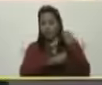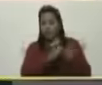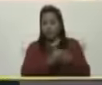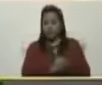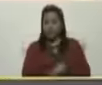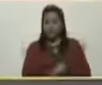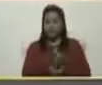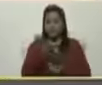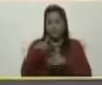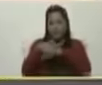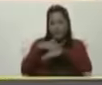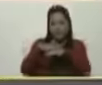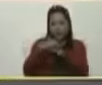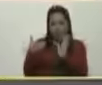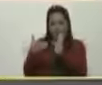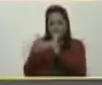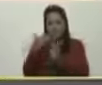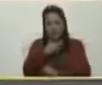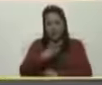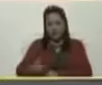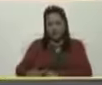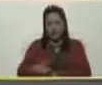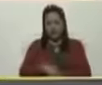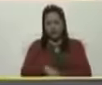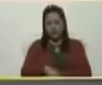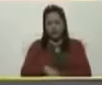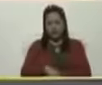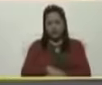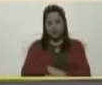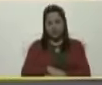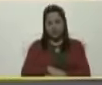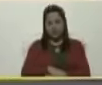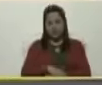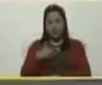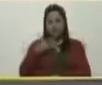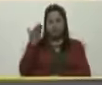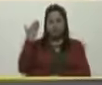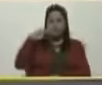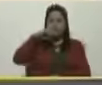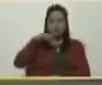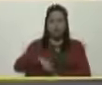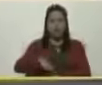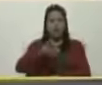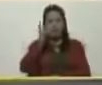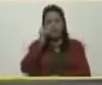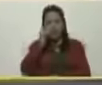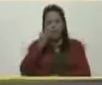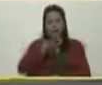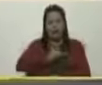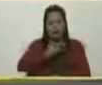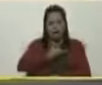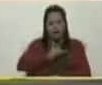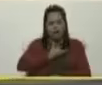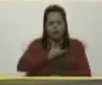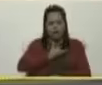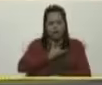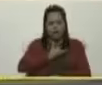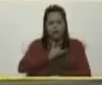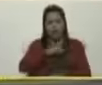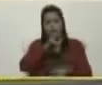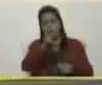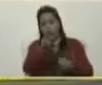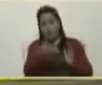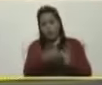presidente, disculpe que lo interrumpa. Nosotros allá, mi papá fue alcalde en el municipio del Socorro, del 2000 al 2008 con el presidente